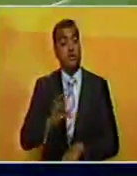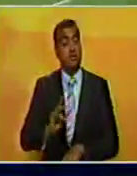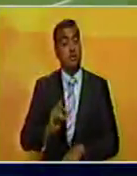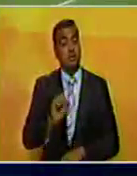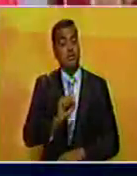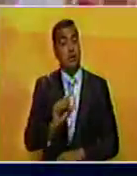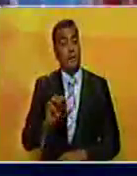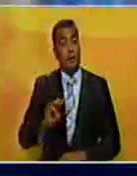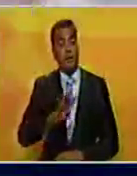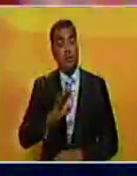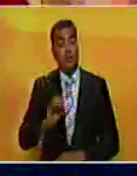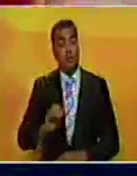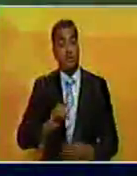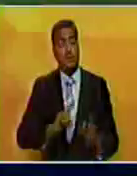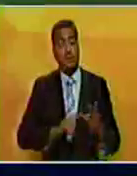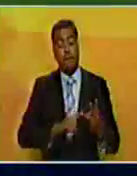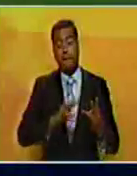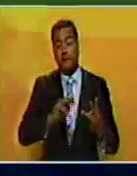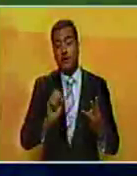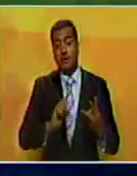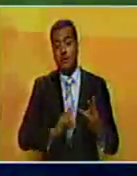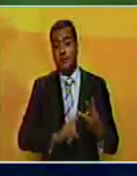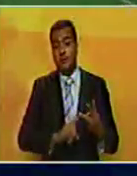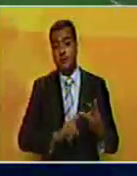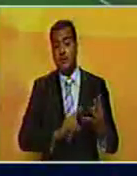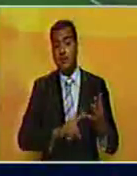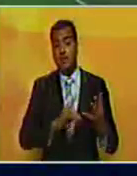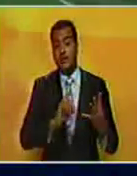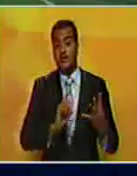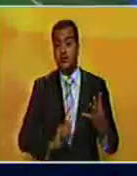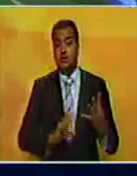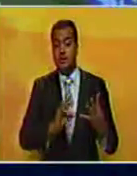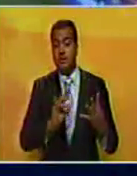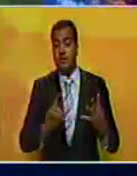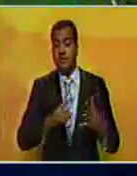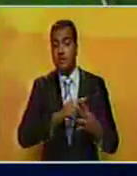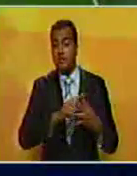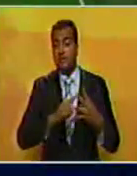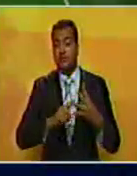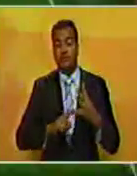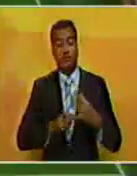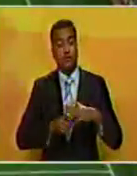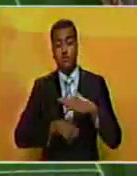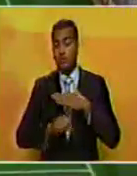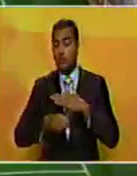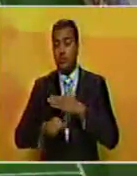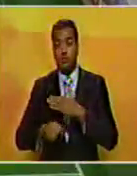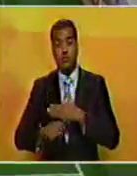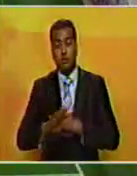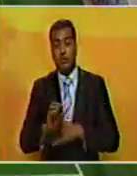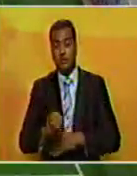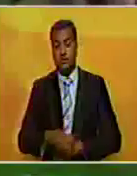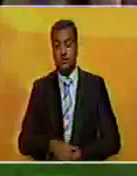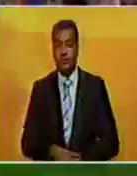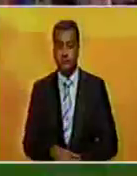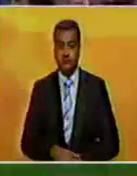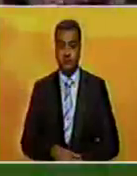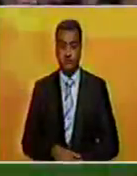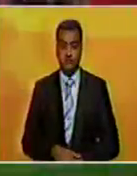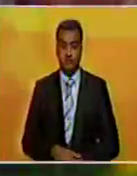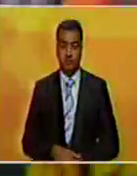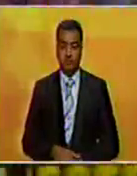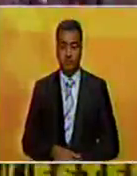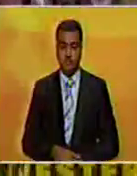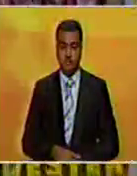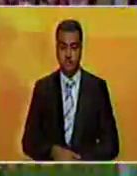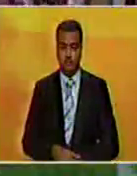Sadio Mané al 40, Mohamed Salah al 57 y Daniel Sturridge al 77 obraron el triunfo del cuadro de Merseyside.